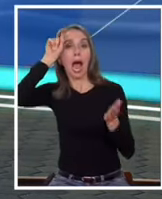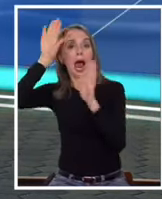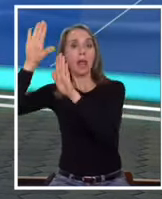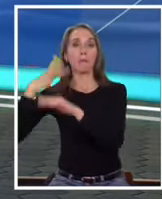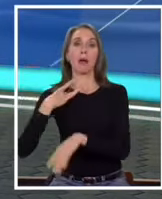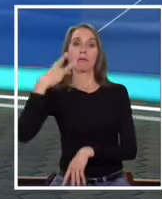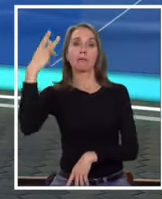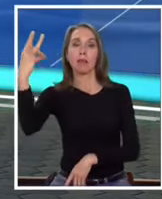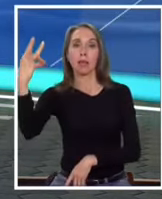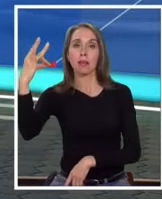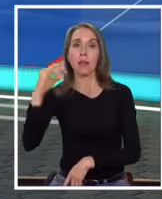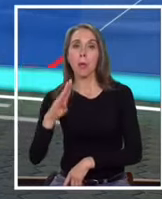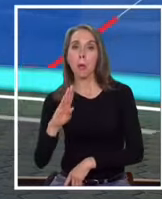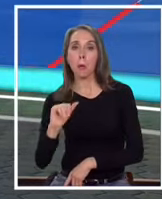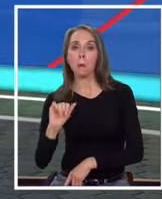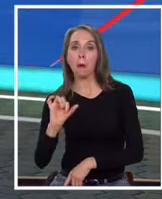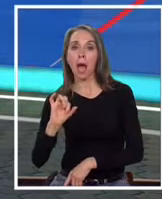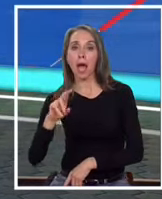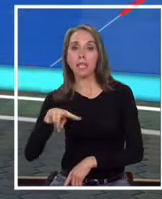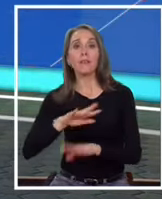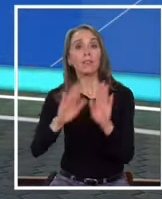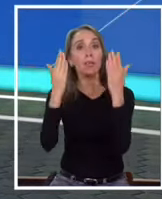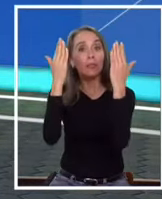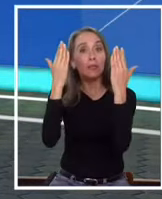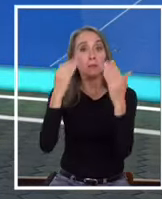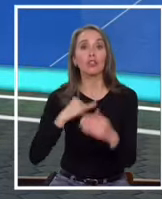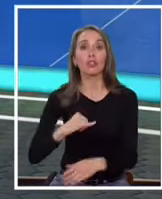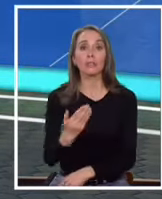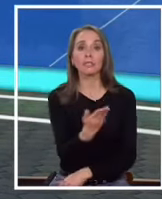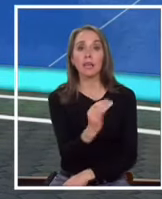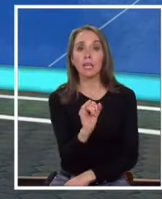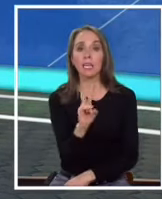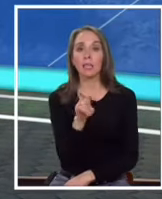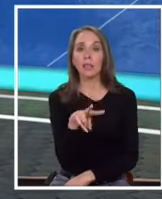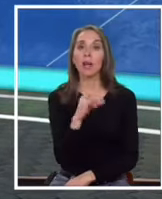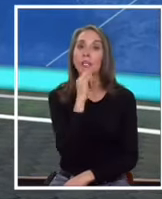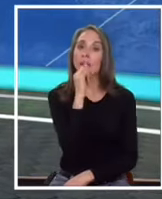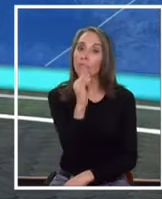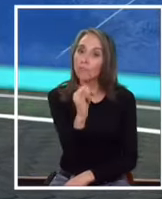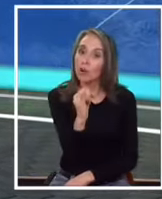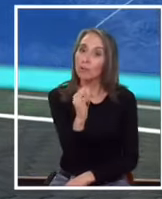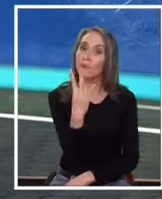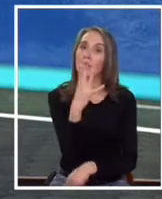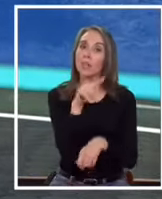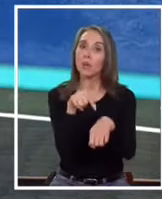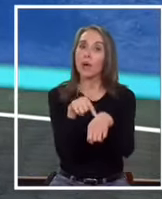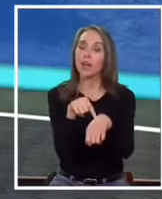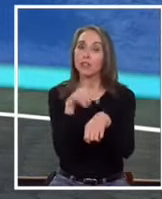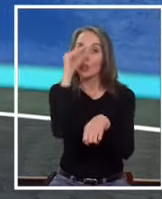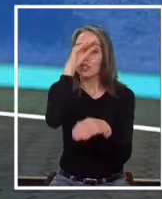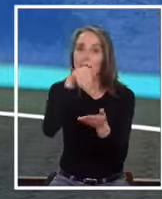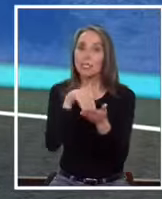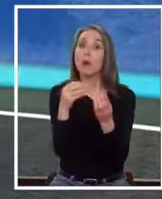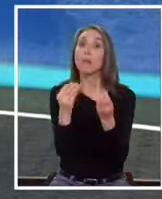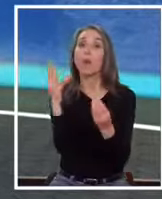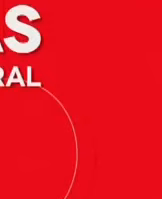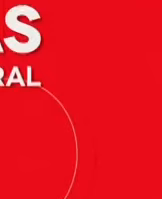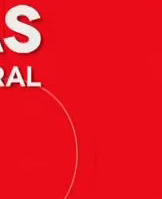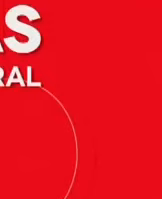ese momento al Bayer Leverkusen. Me despido, ya continúa Iván Núñez con la información acá en 24 Horas Central. Buenas